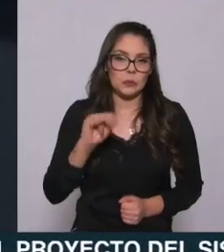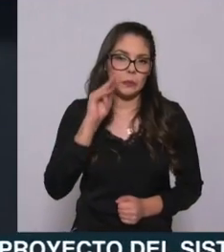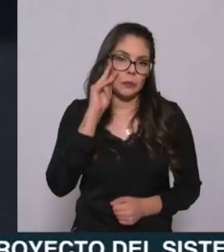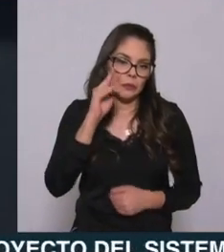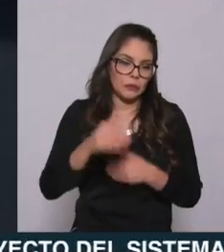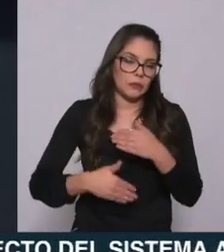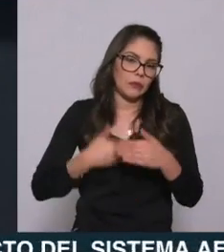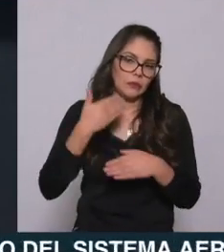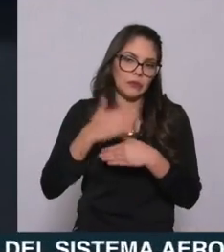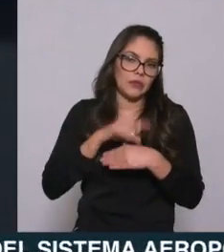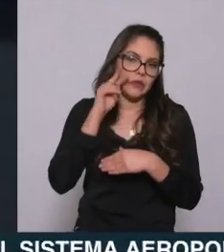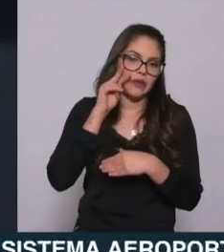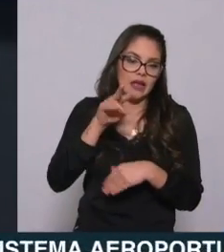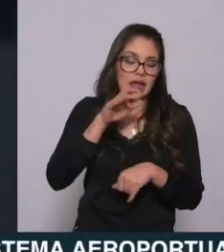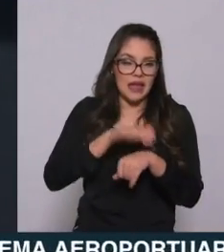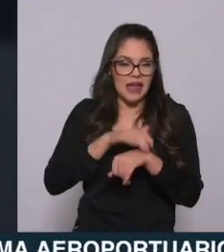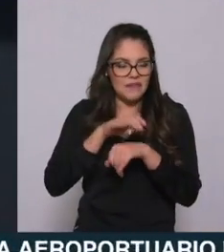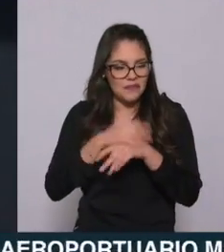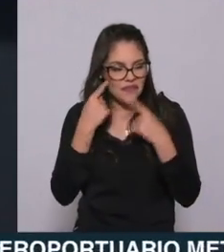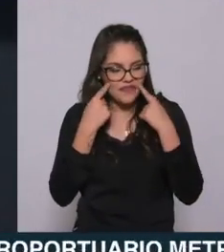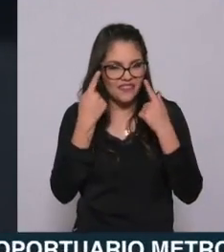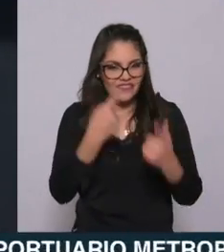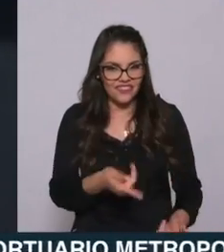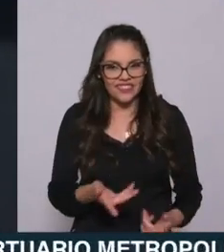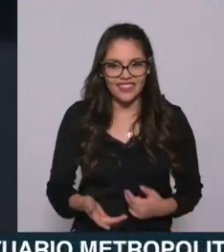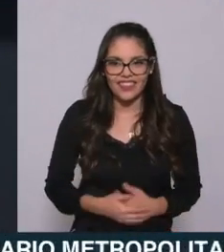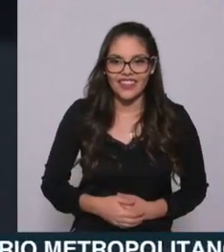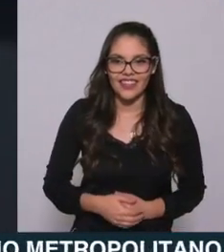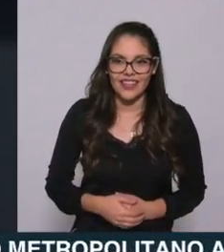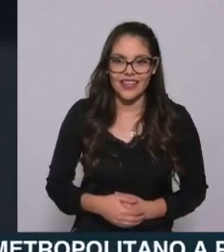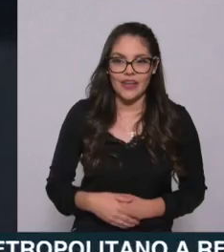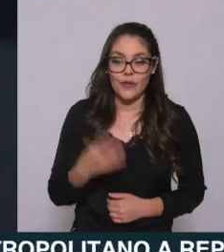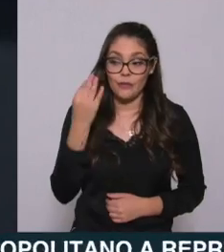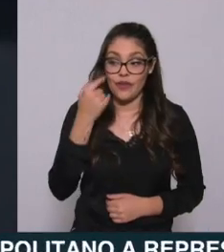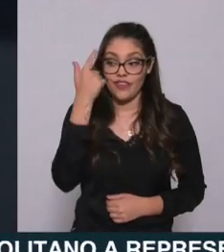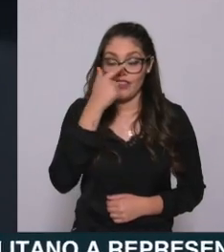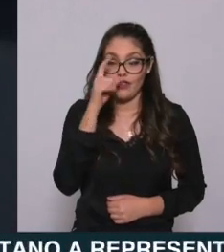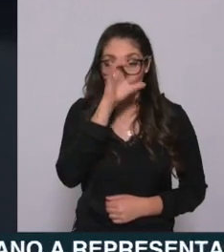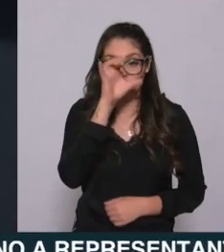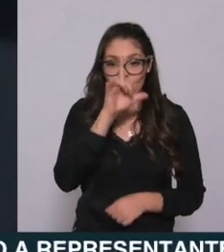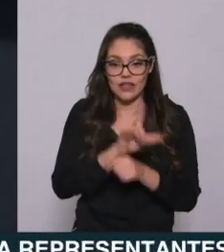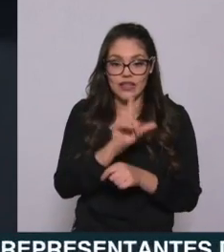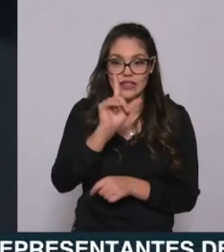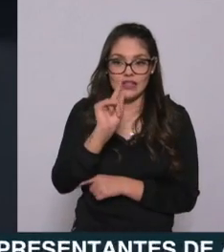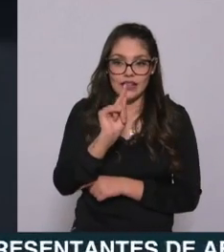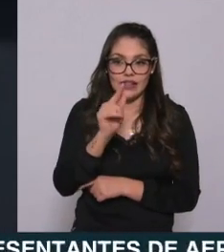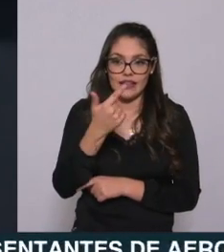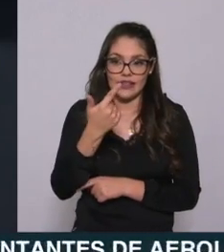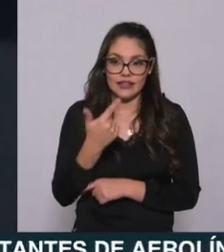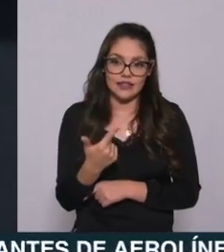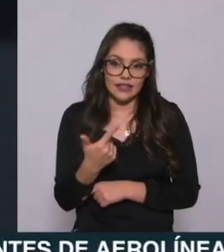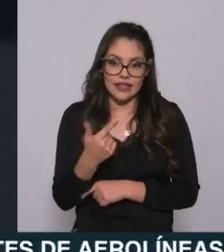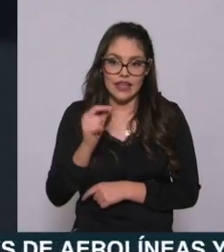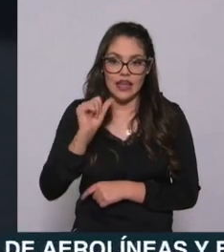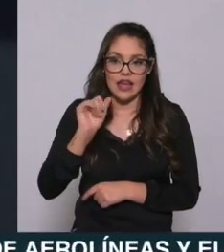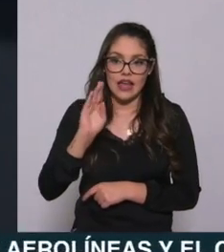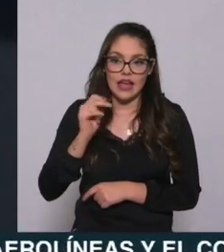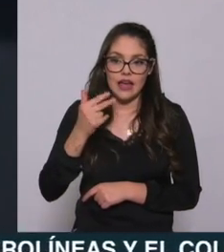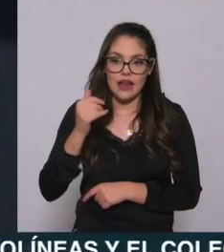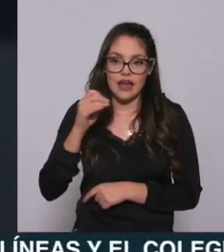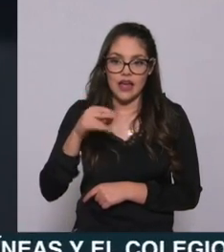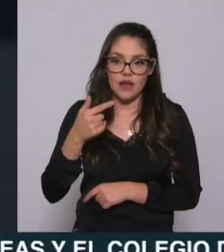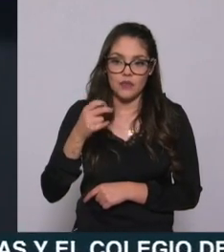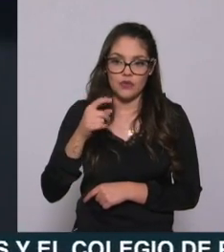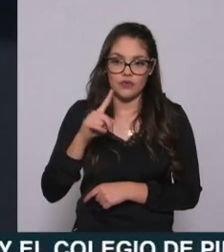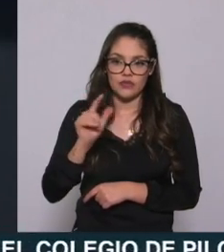Cuenta. Recuérdenos rápidamente la hora y el lugar. Claro que sí, a las 9 de la noche en el Cultural 77. Ajá, Abraham González, número